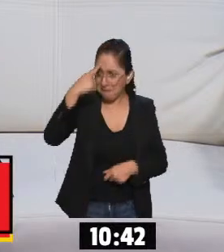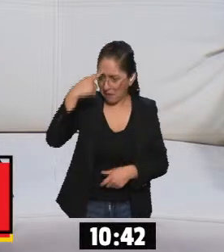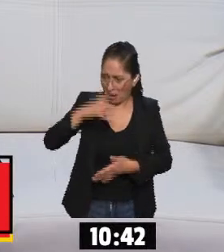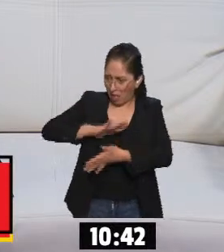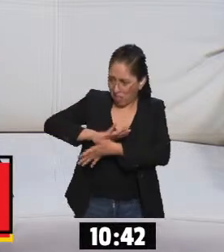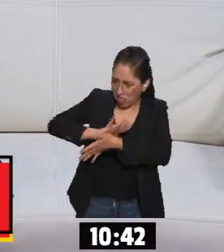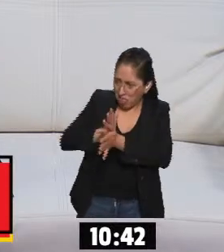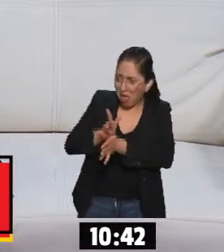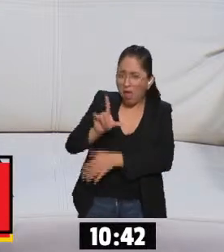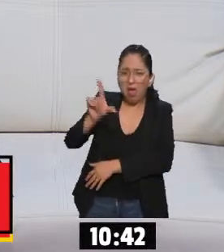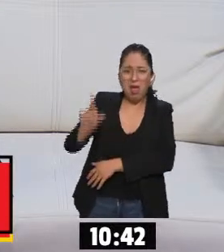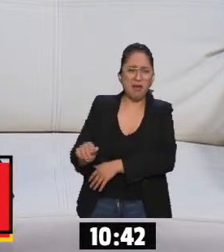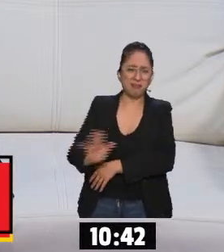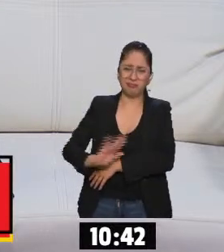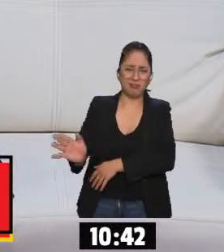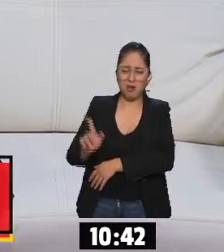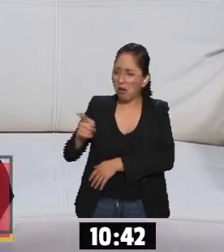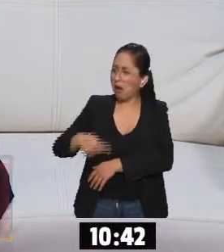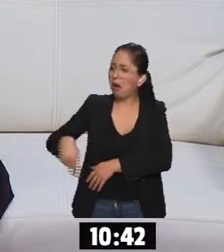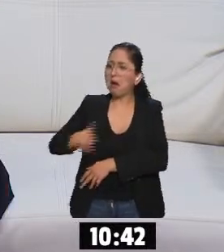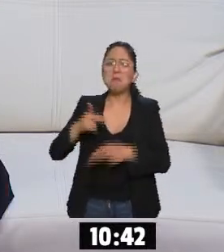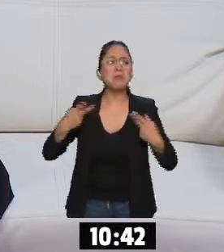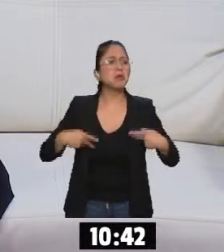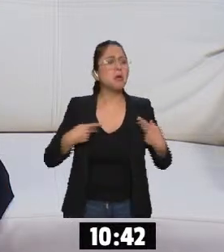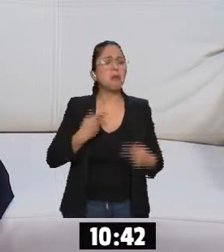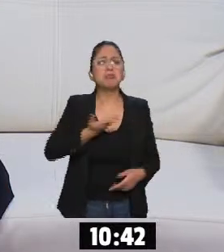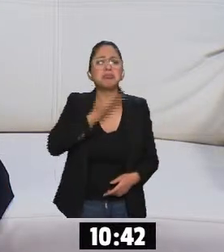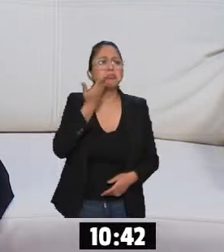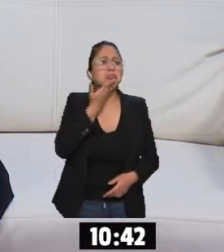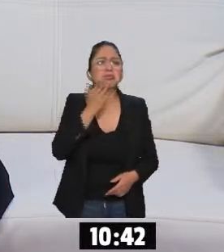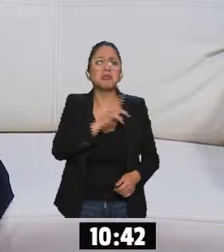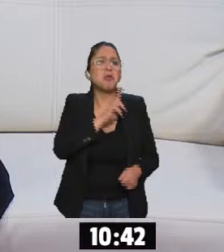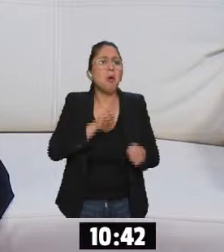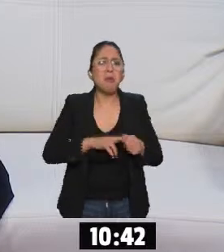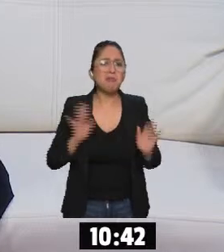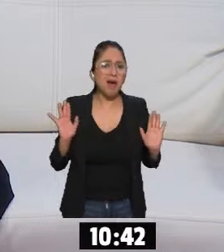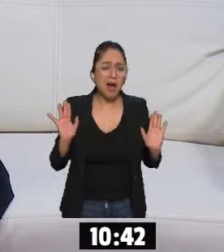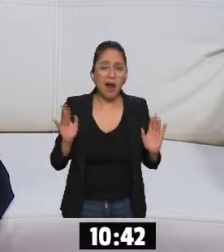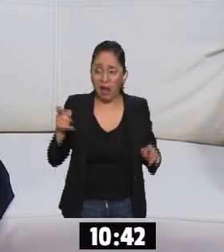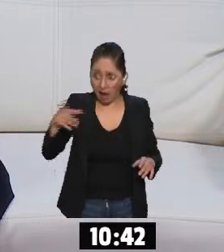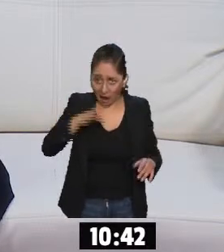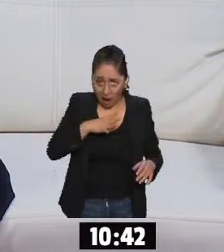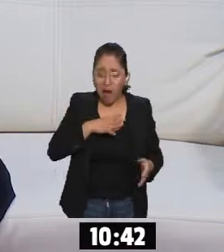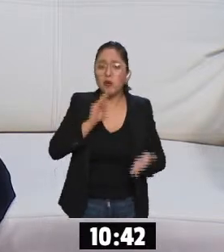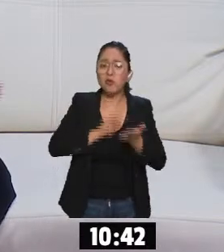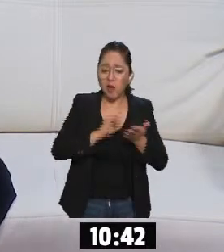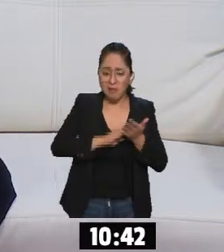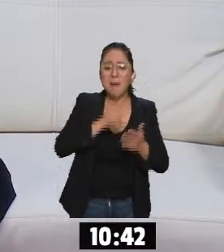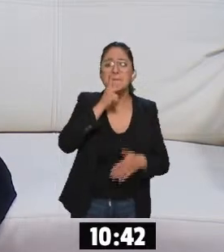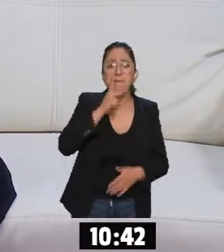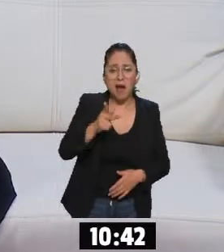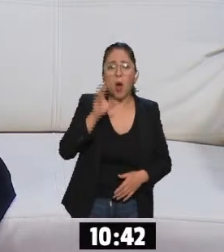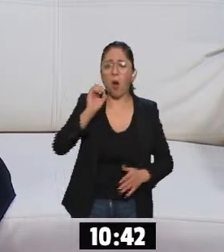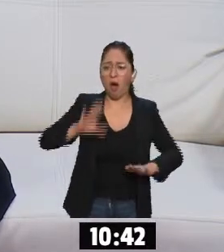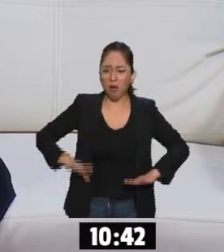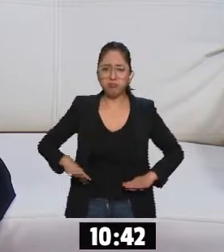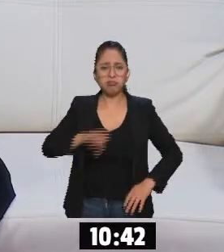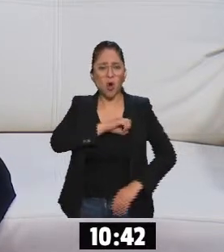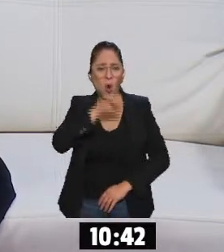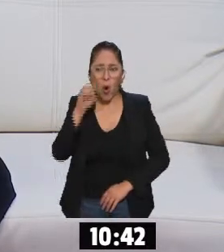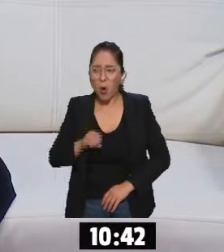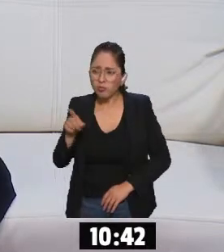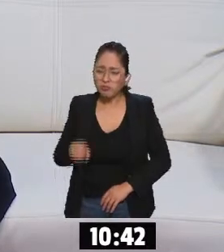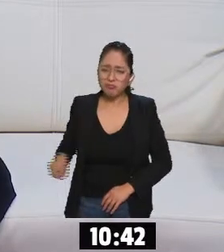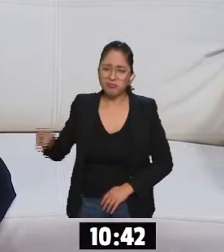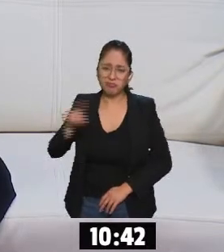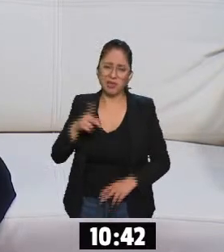es la palabra, todavía hay gran nivel de crímenes de odio en nuestro país, inclusive en la ciudad. Sí, porque sí hay que hablar, y